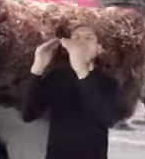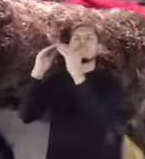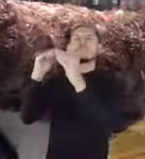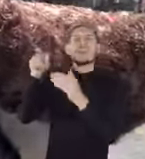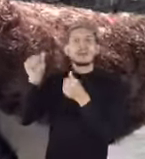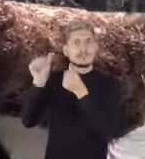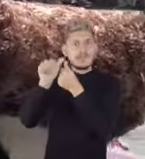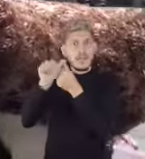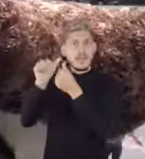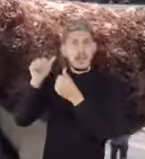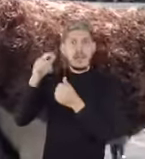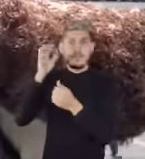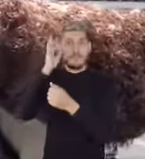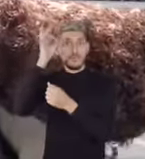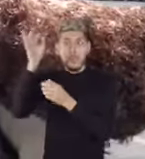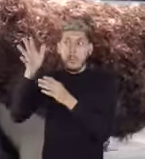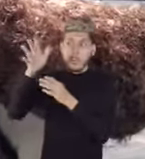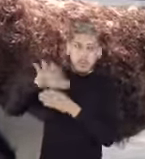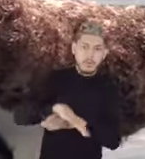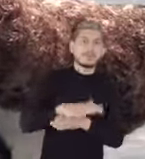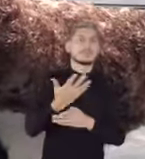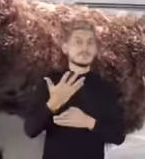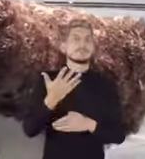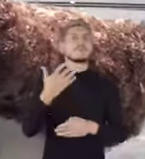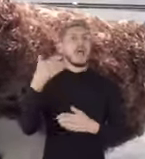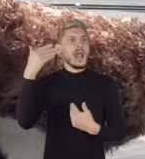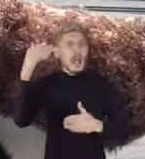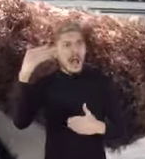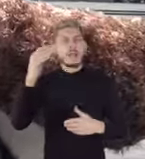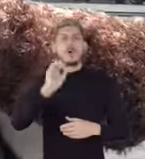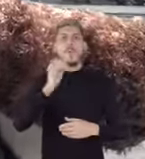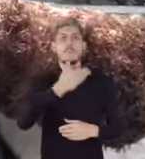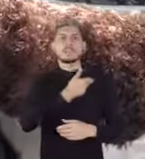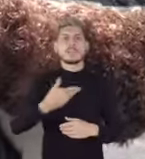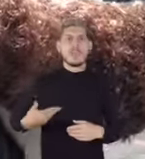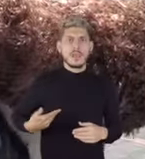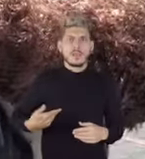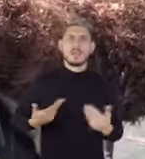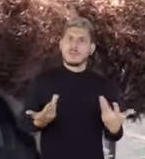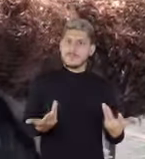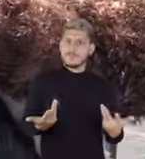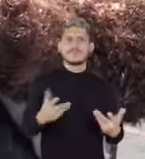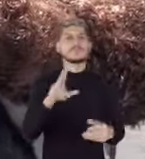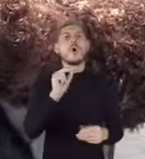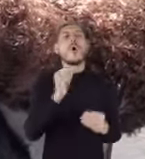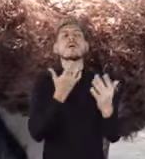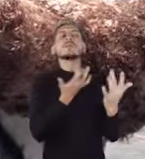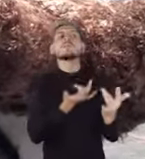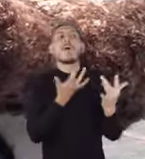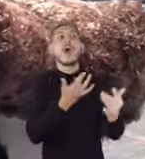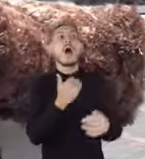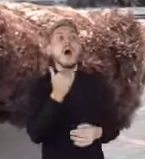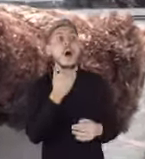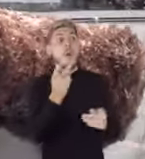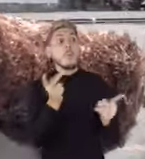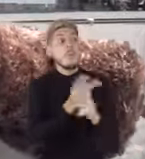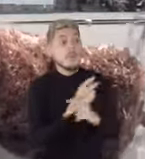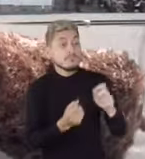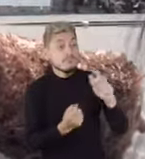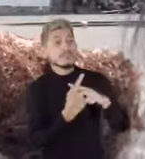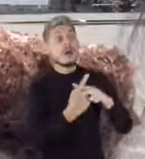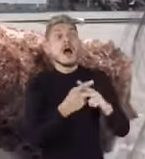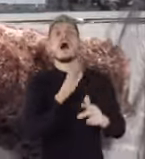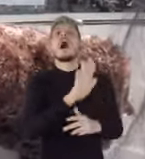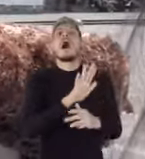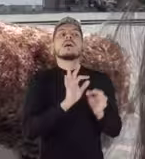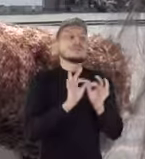Tiene que, el alcalde, el presidente, tienen que tomar cuenta, no esperar que pase algo grave para que recién tomen